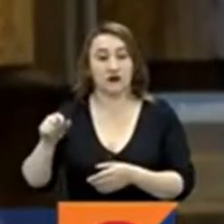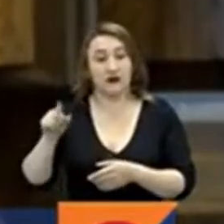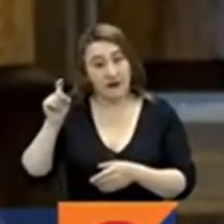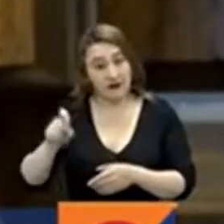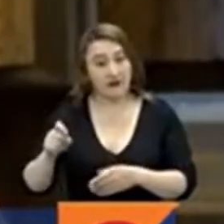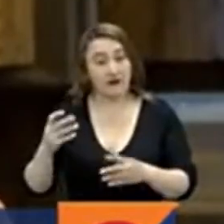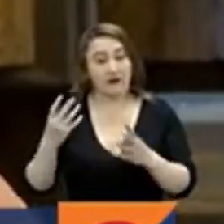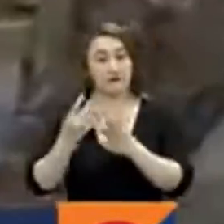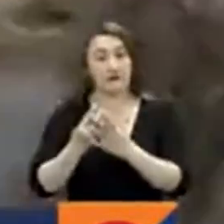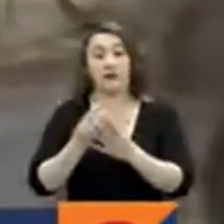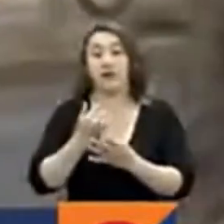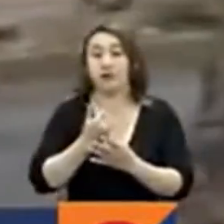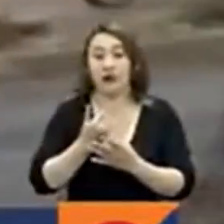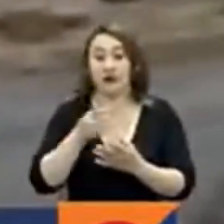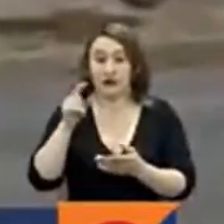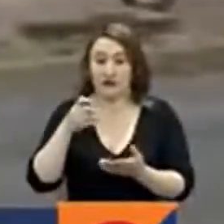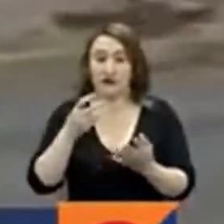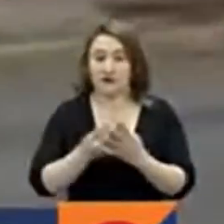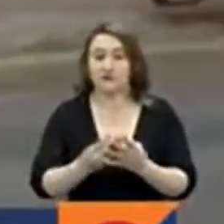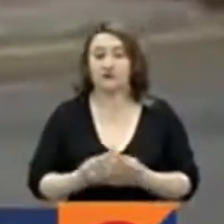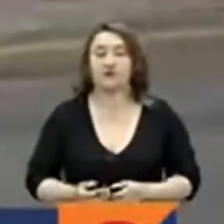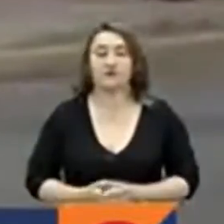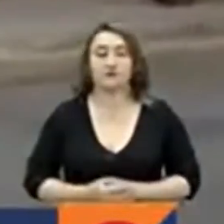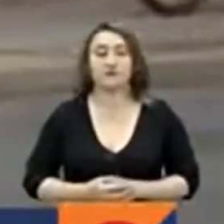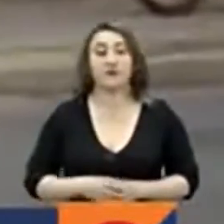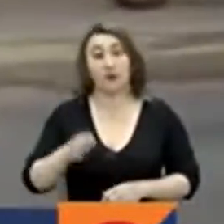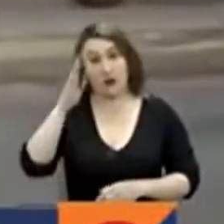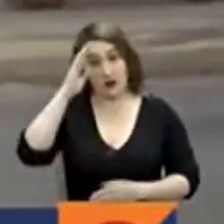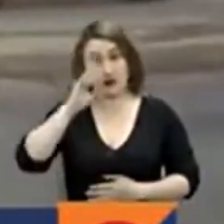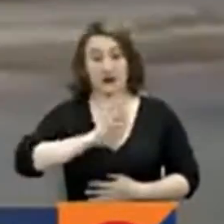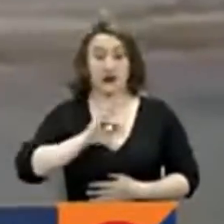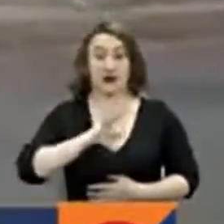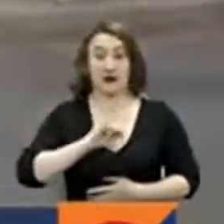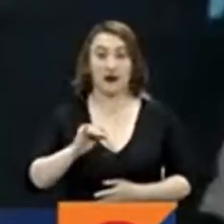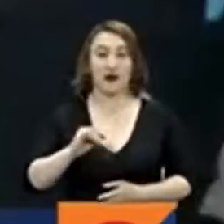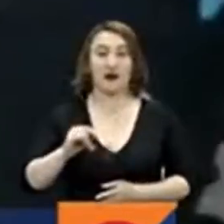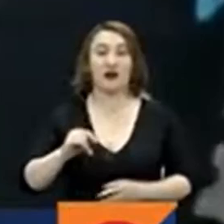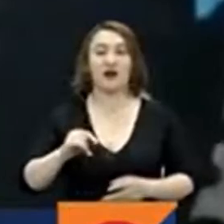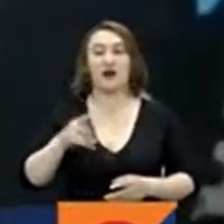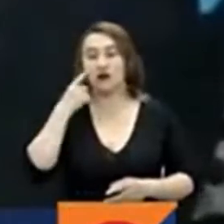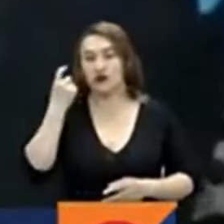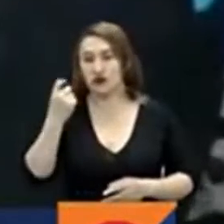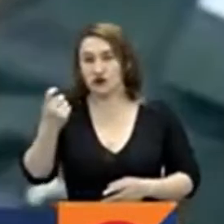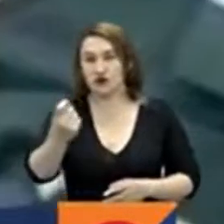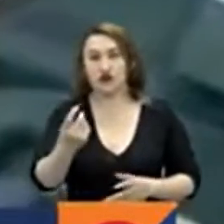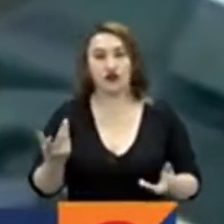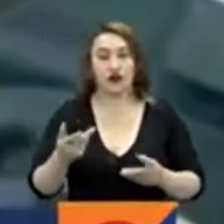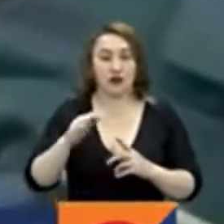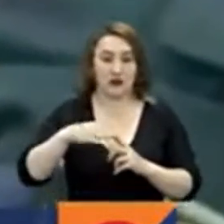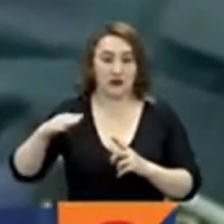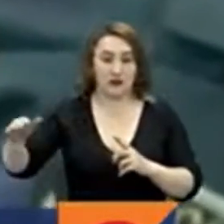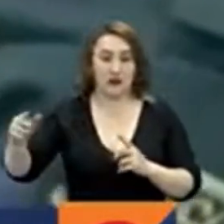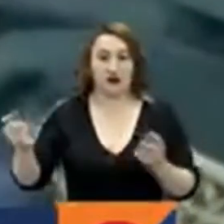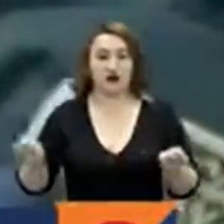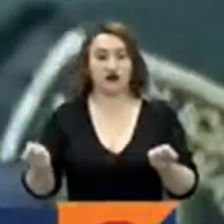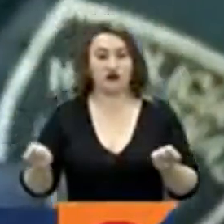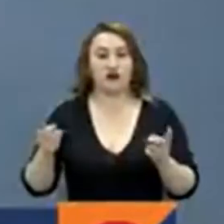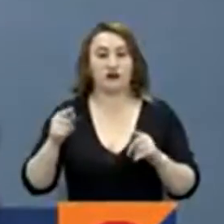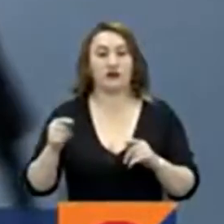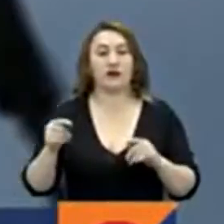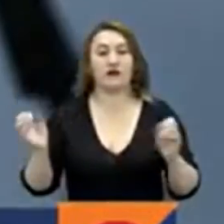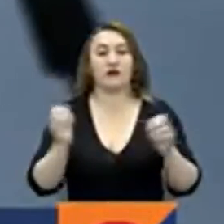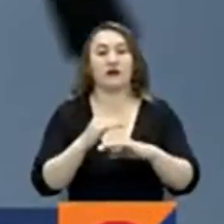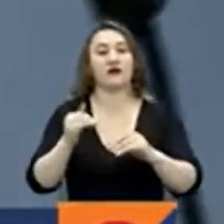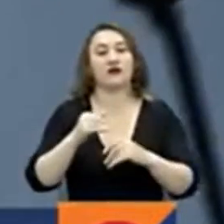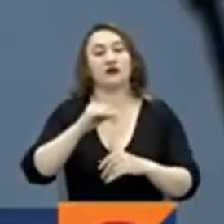estar tras las rejas, que deben estar privados de la libertad. La policía de Cali hace operativos de búsqueda y retenes cerca de la terminal de transportes y en las vías hacia Yumbo